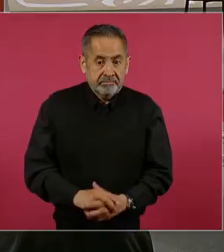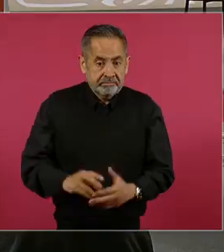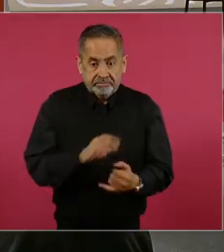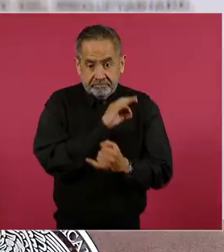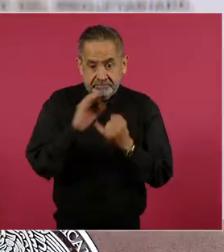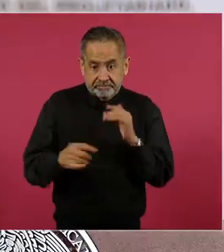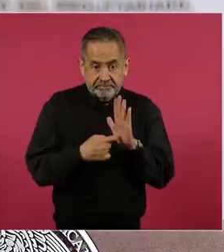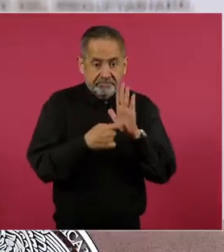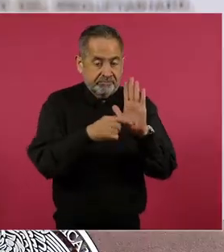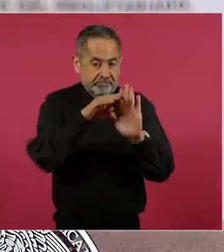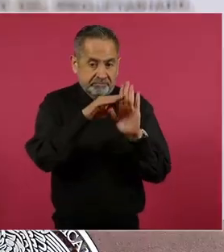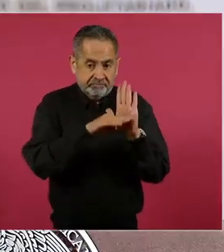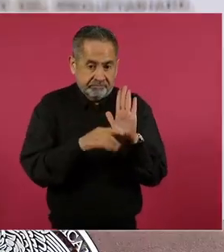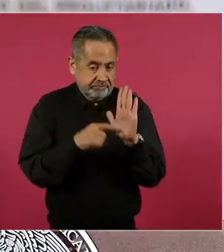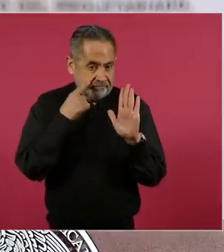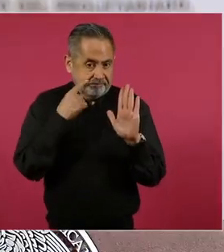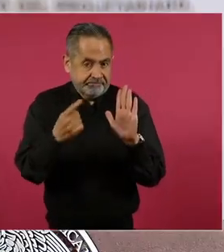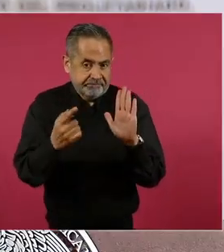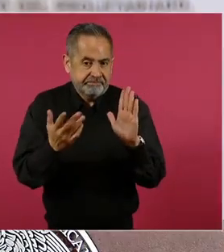esta participación